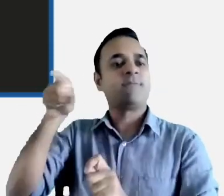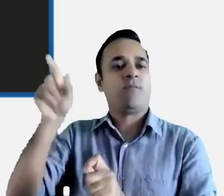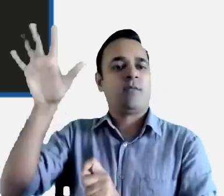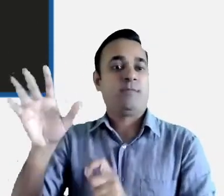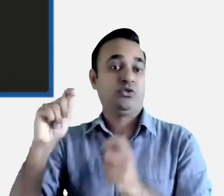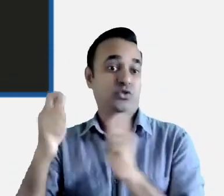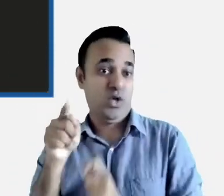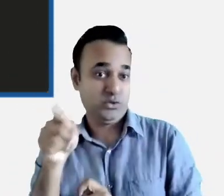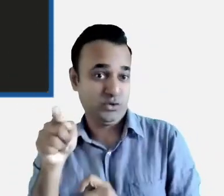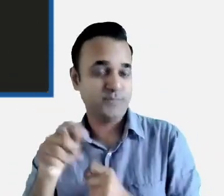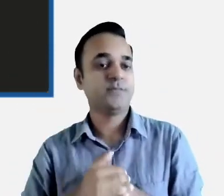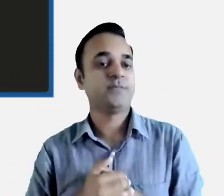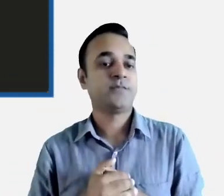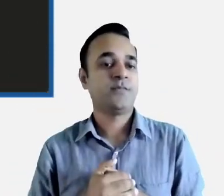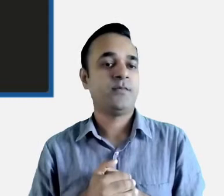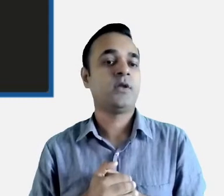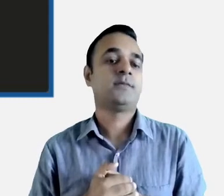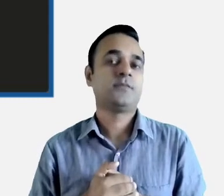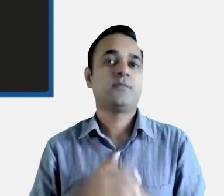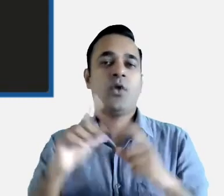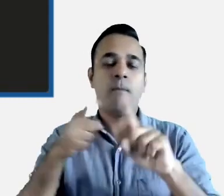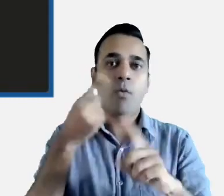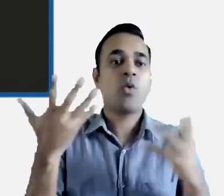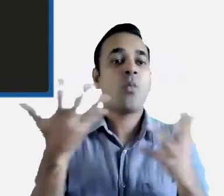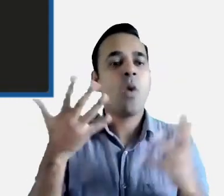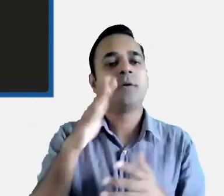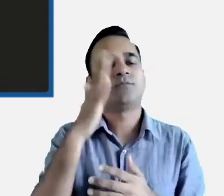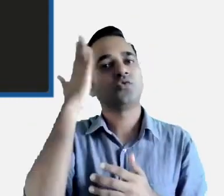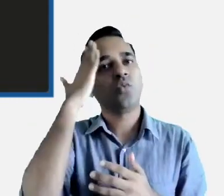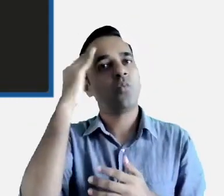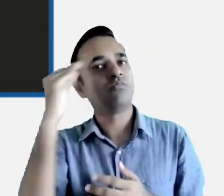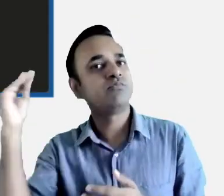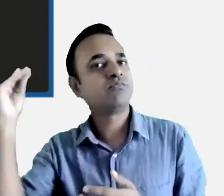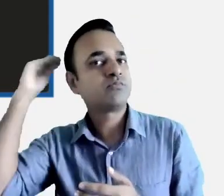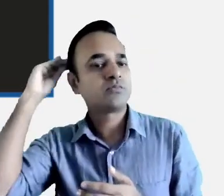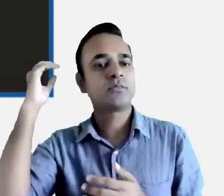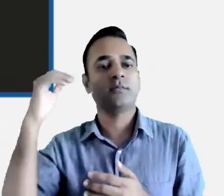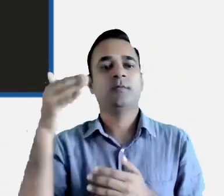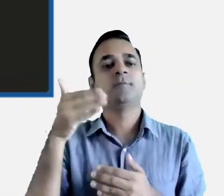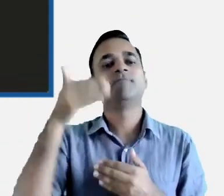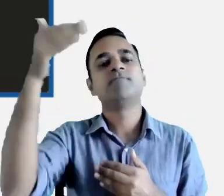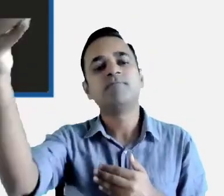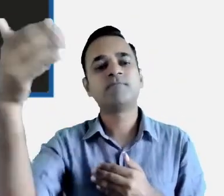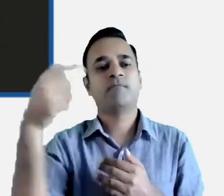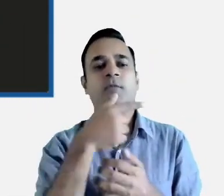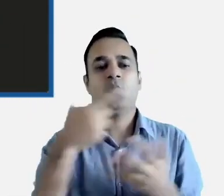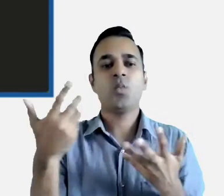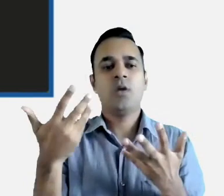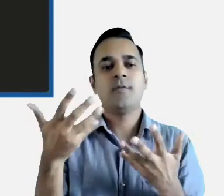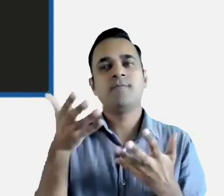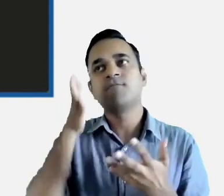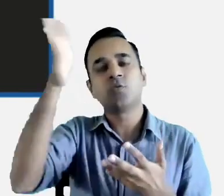para durar. Tenemos una oportunidad única para tomar las decisiones correctas, para asegurar un futuro